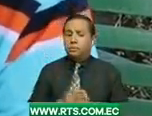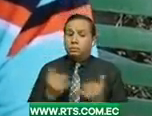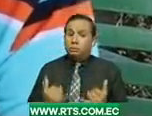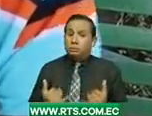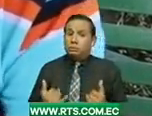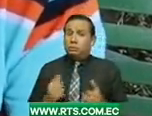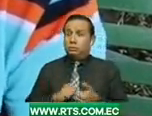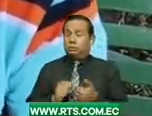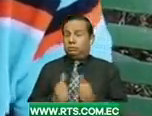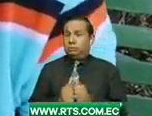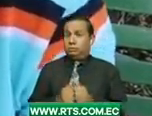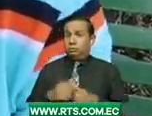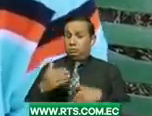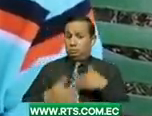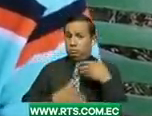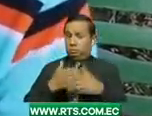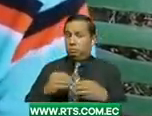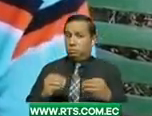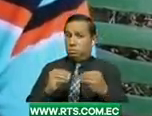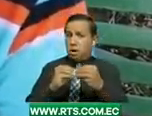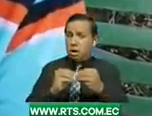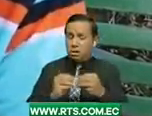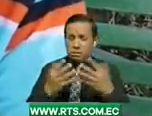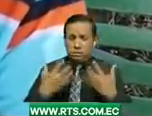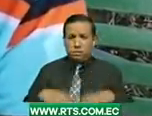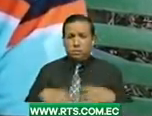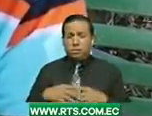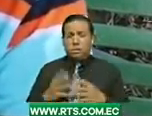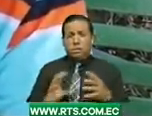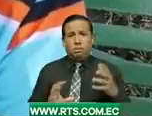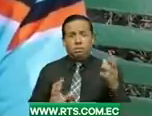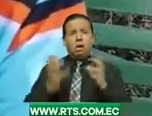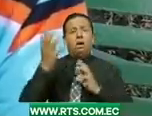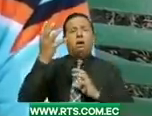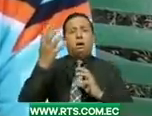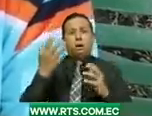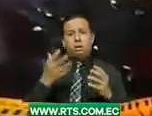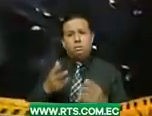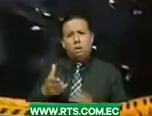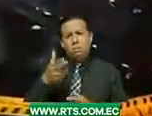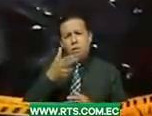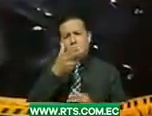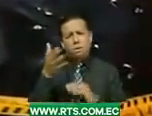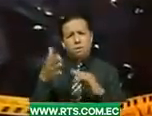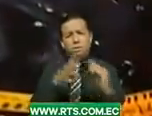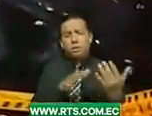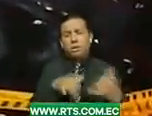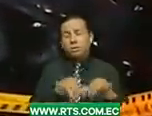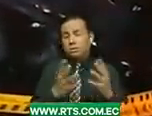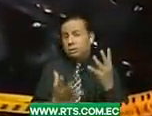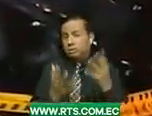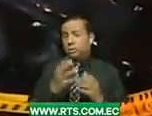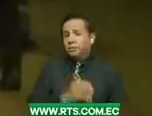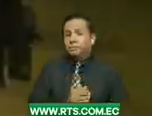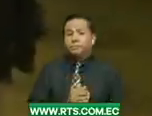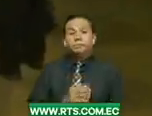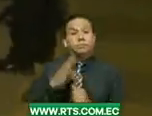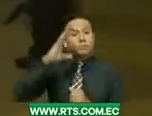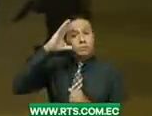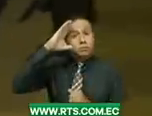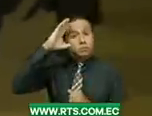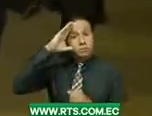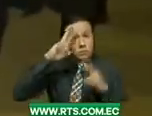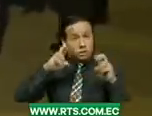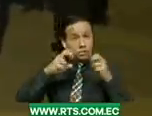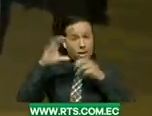nada, porque si no, esto va de la noche a la mañana va a aparecer una de muertos ahí. Agentes de la unidad antisecuestros y extorsión